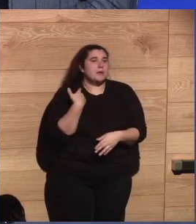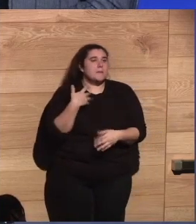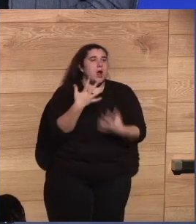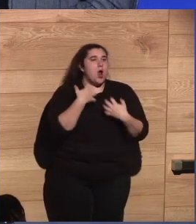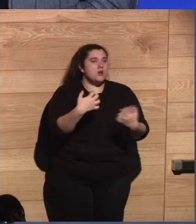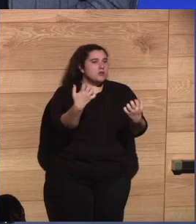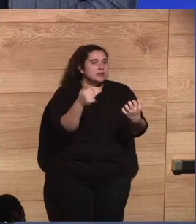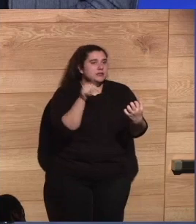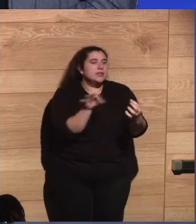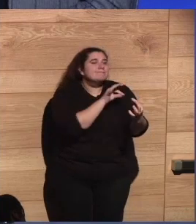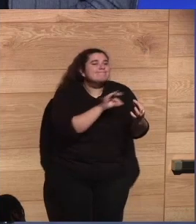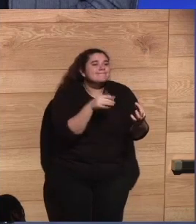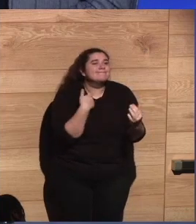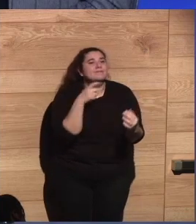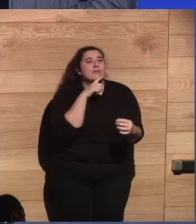una orquesta,